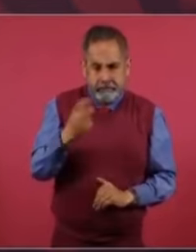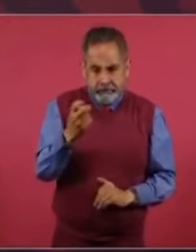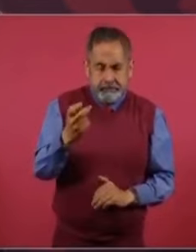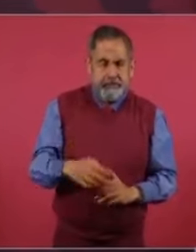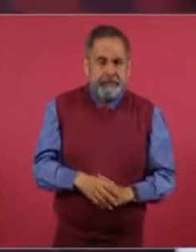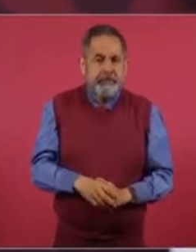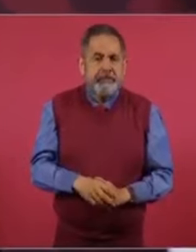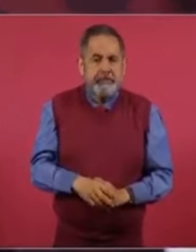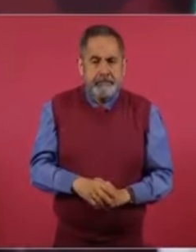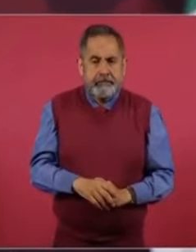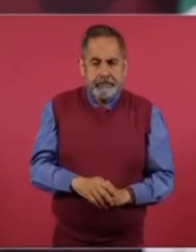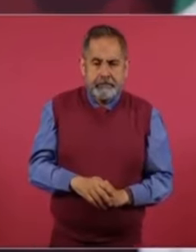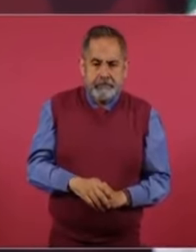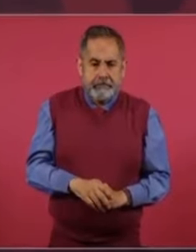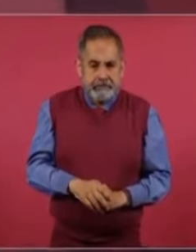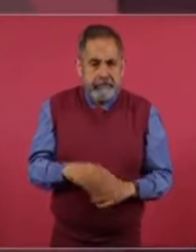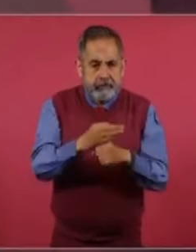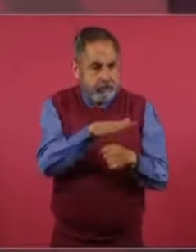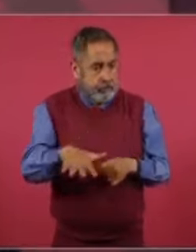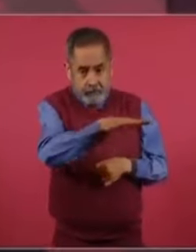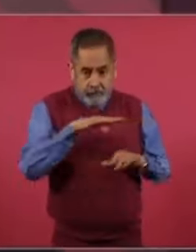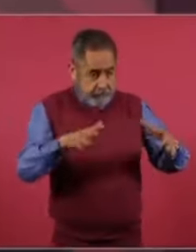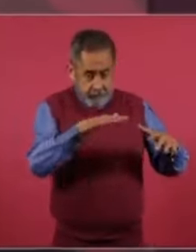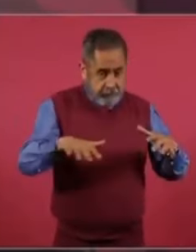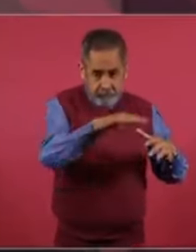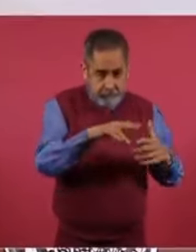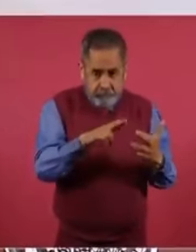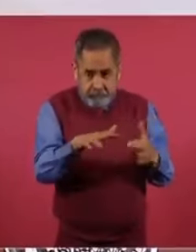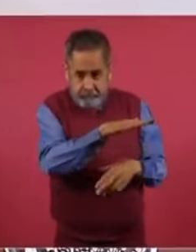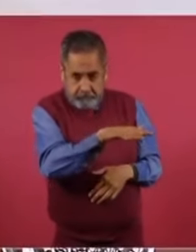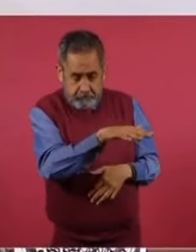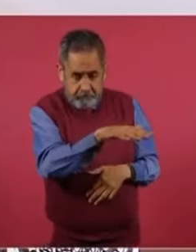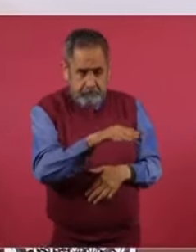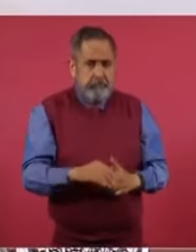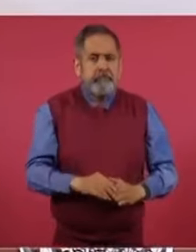ahora hay en la región